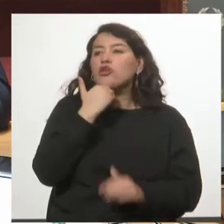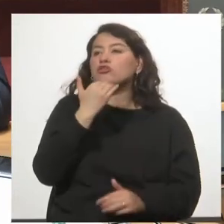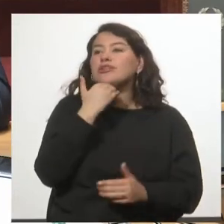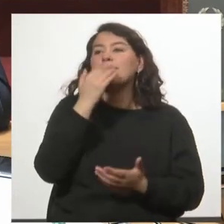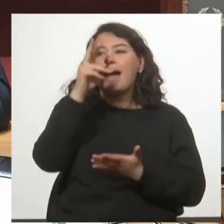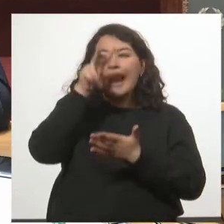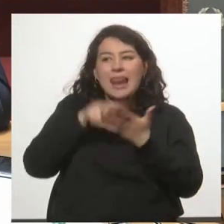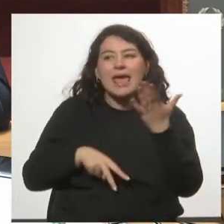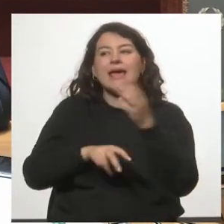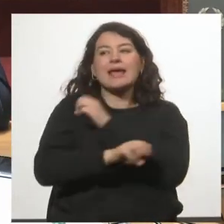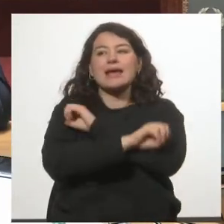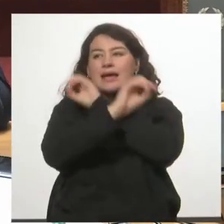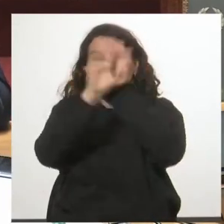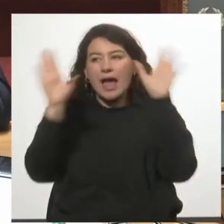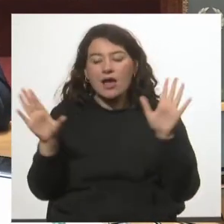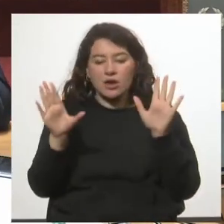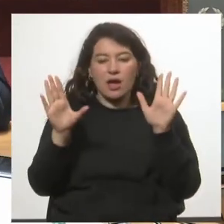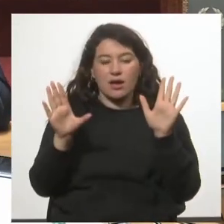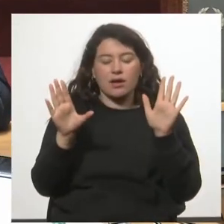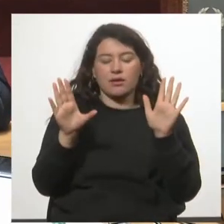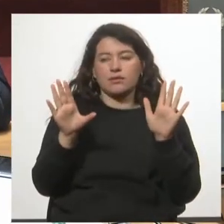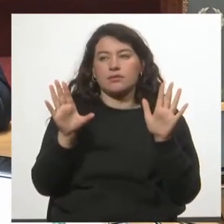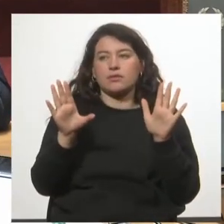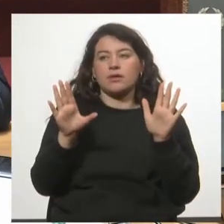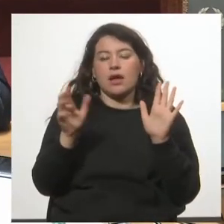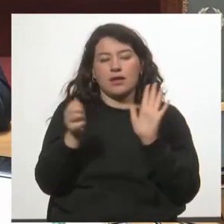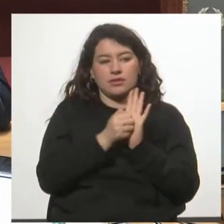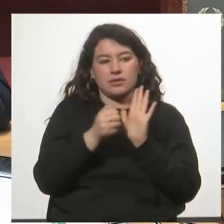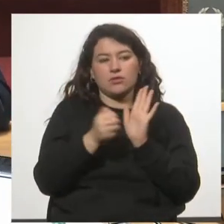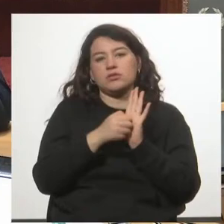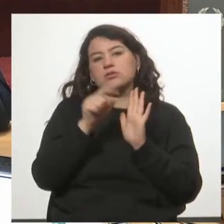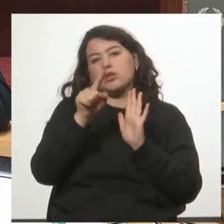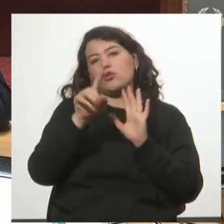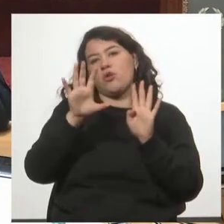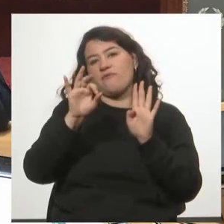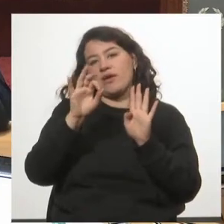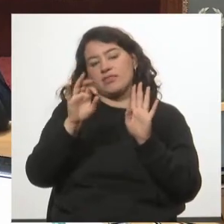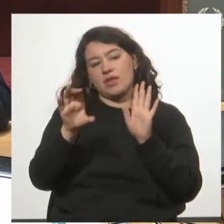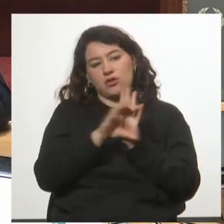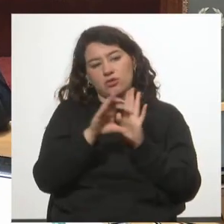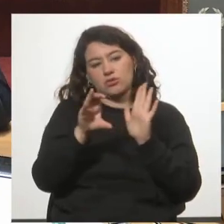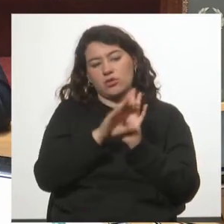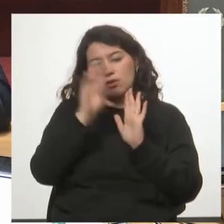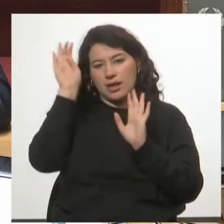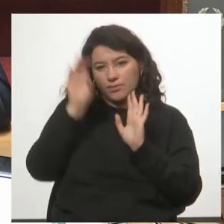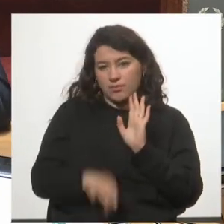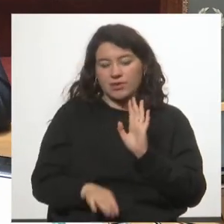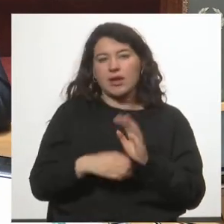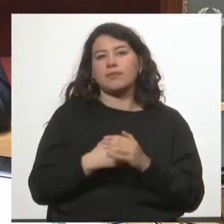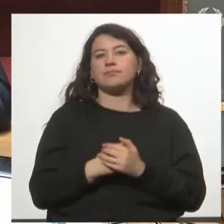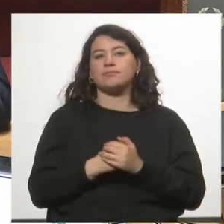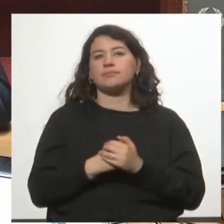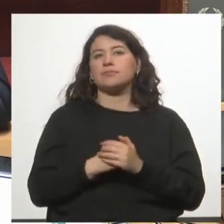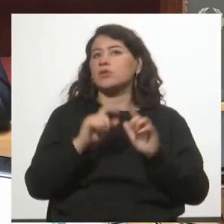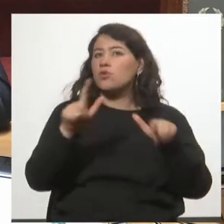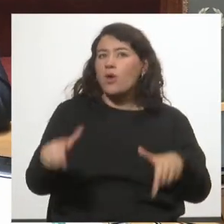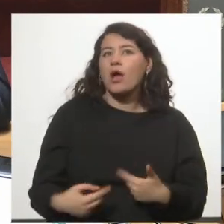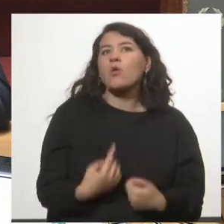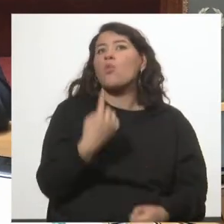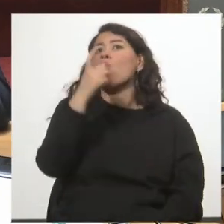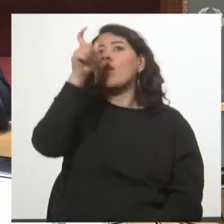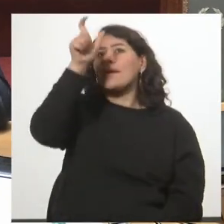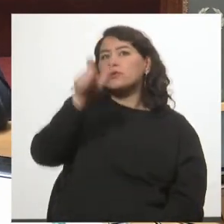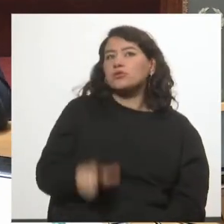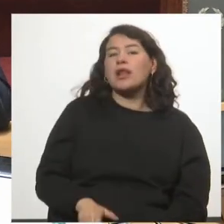en forma clara y concisa el artículo 190 de la constitución de la república no existe un